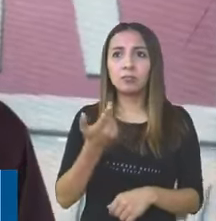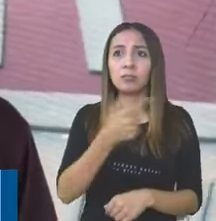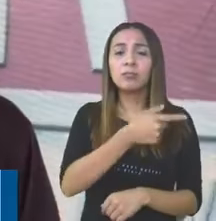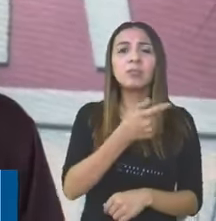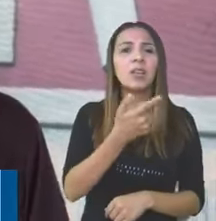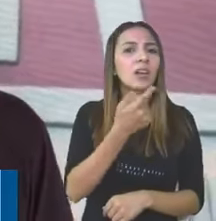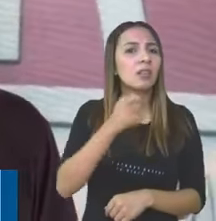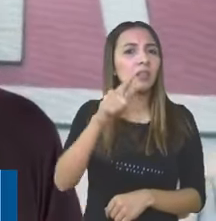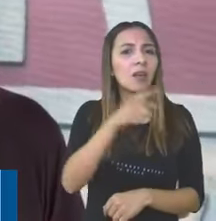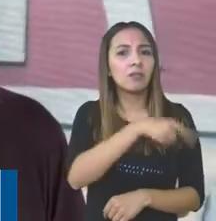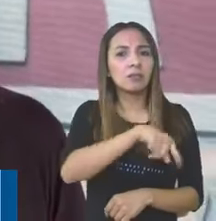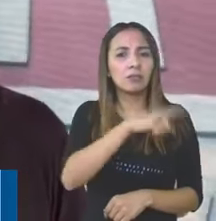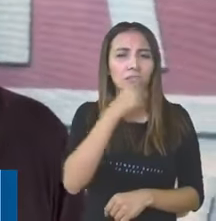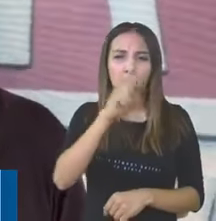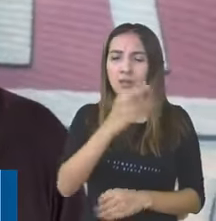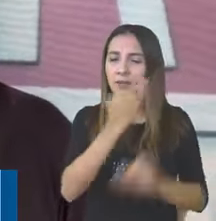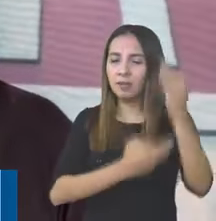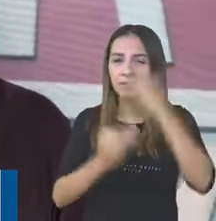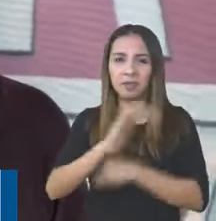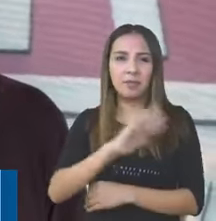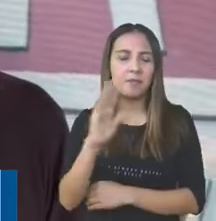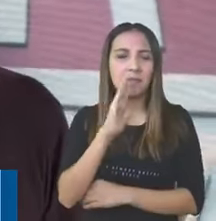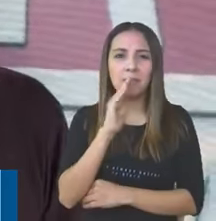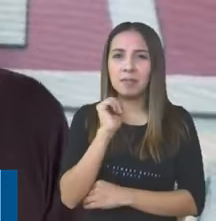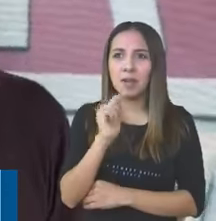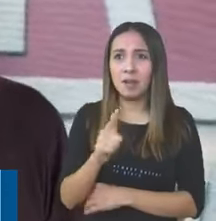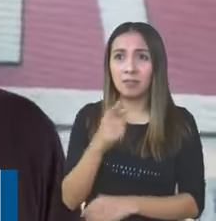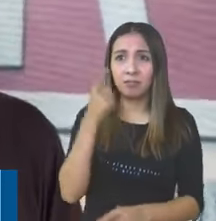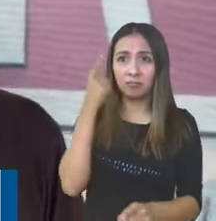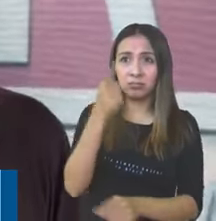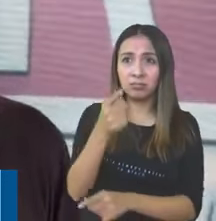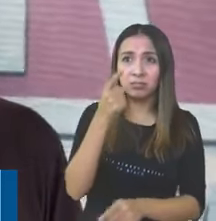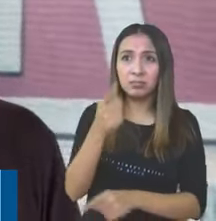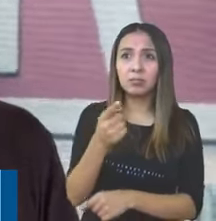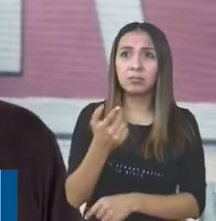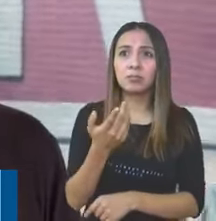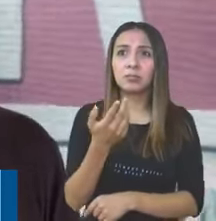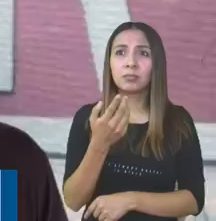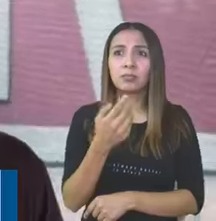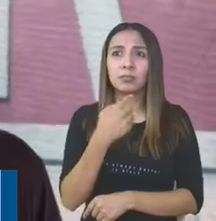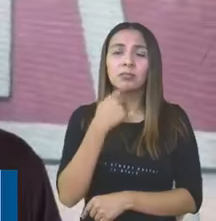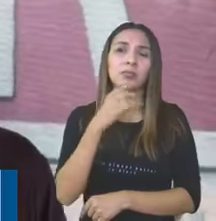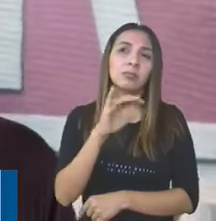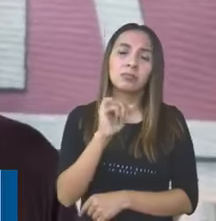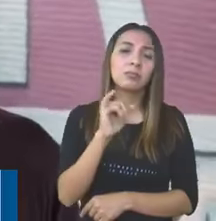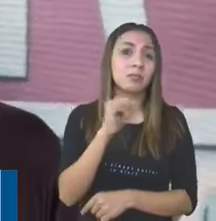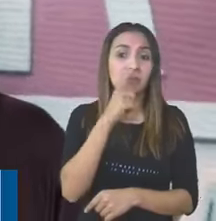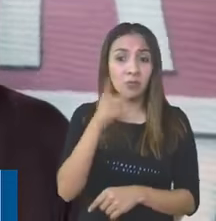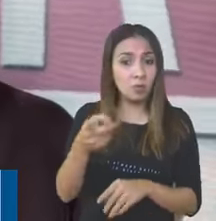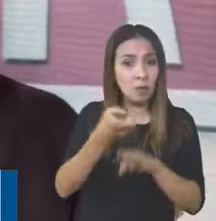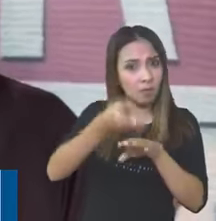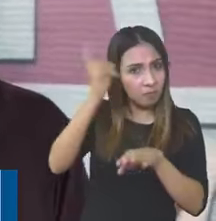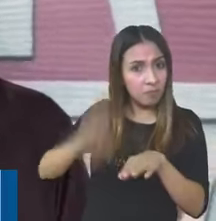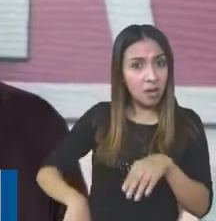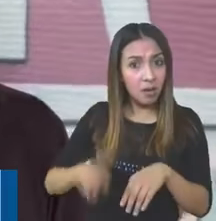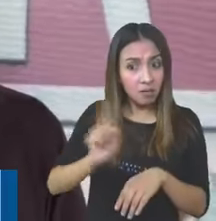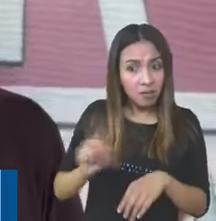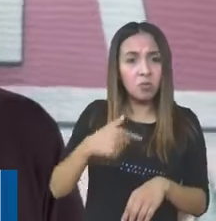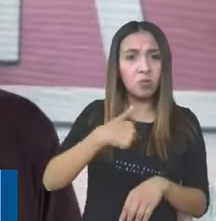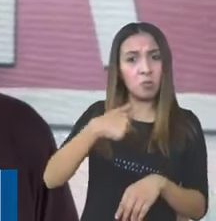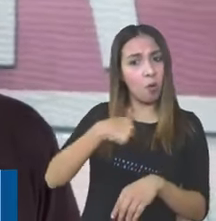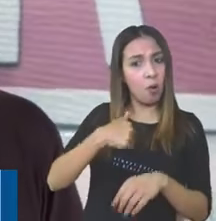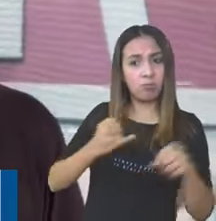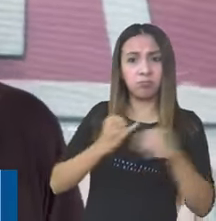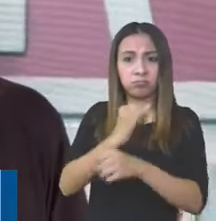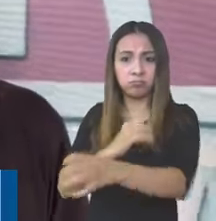la verdad, nos trataron de la patada. La verdad. ¿Te insultaron en algún momento? Nos dijeron: pues o te bajas del automóvil o te bajo. Yo le dije que no, que porque era por propiedad privada.